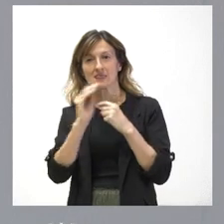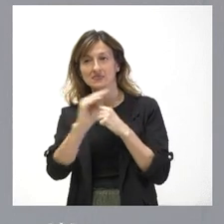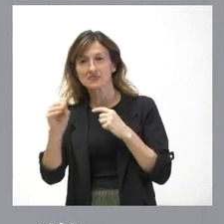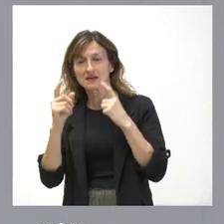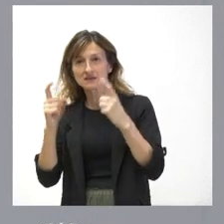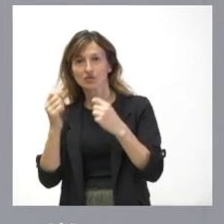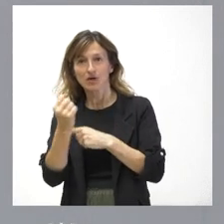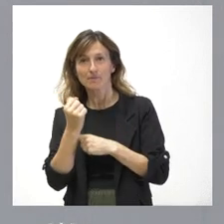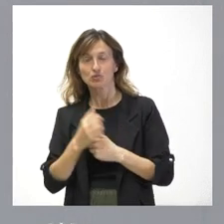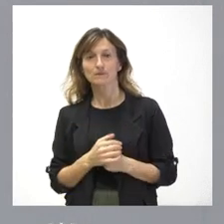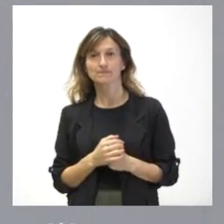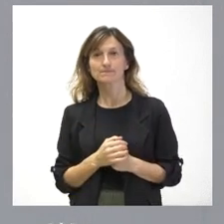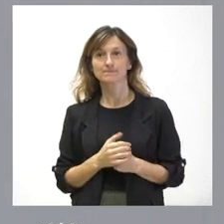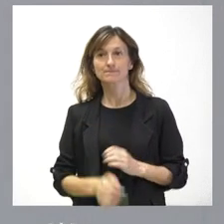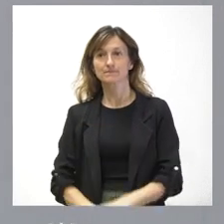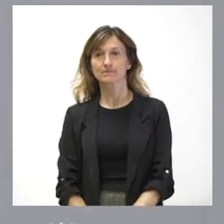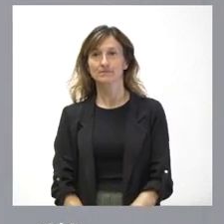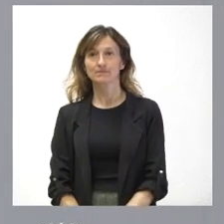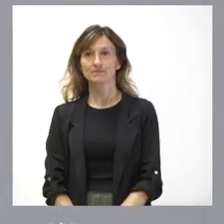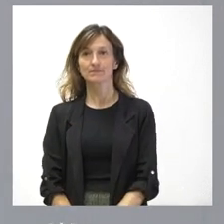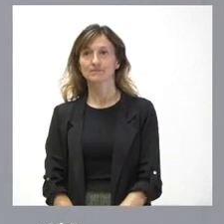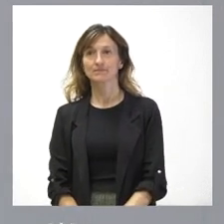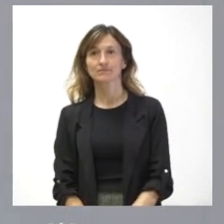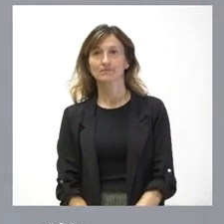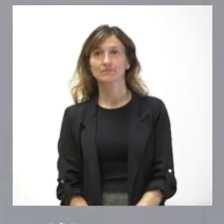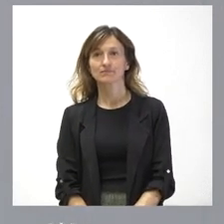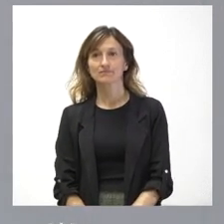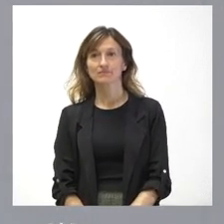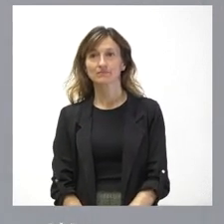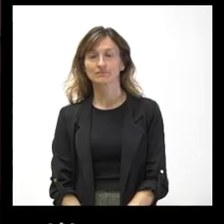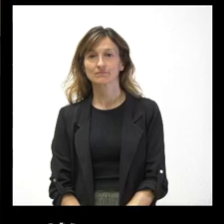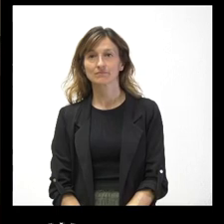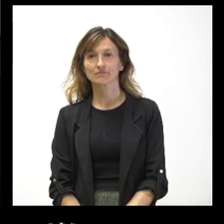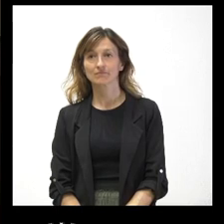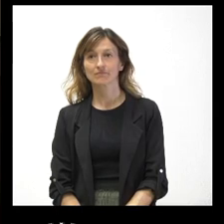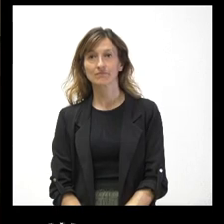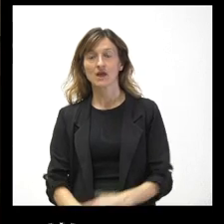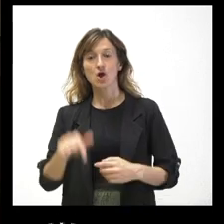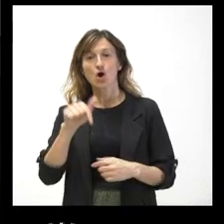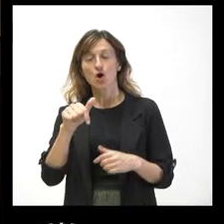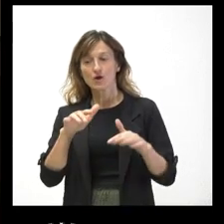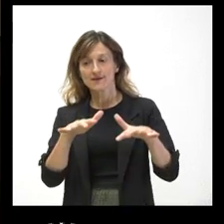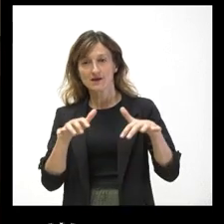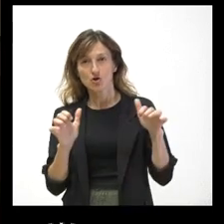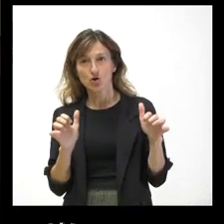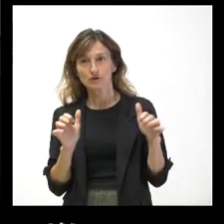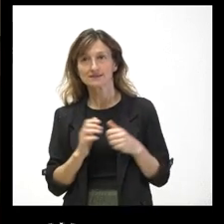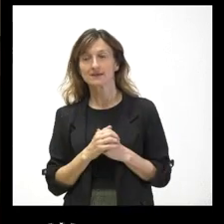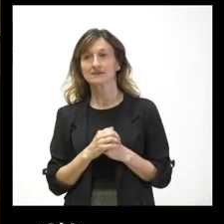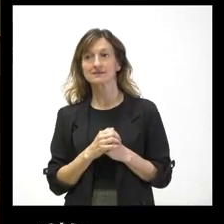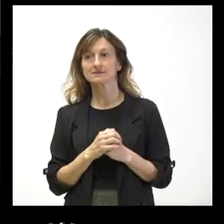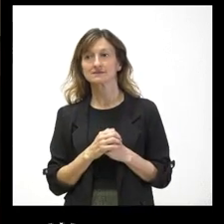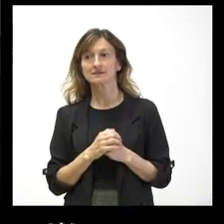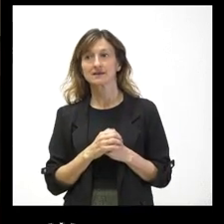obtenerlos Hola buenas a tenor de la situación que ha pasado hoy en las Cortes y también bueno de